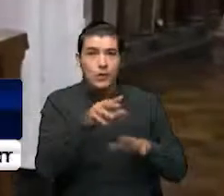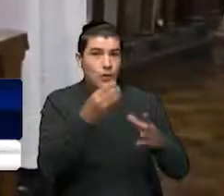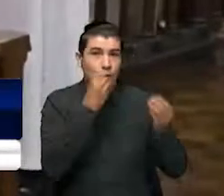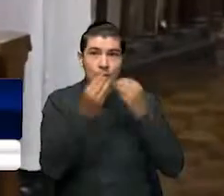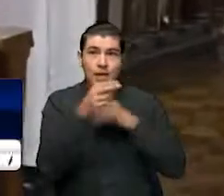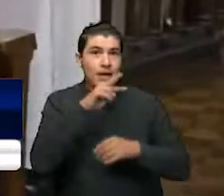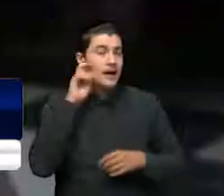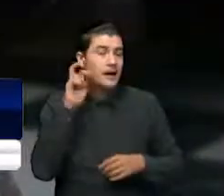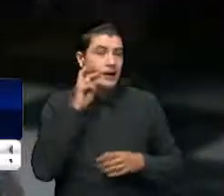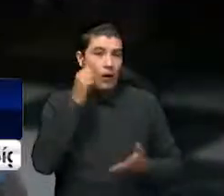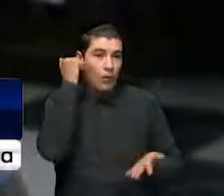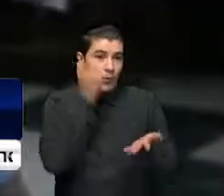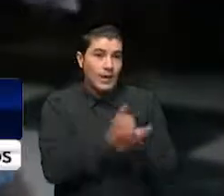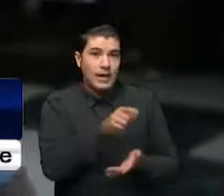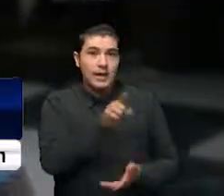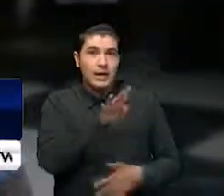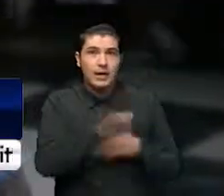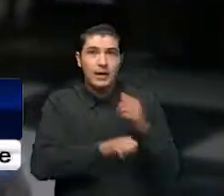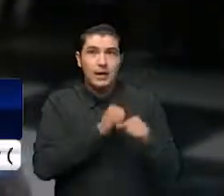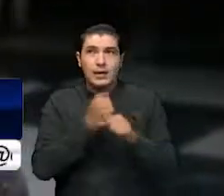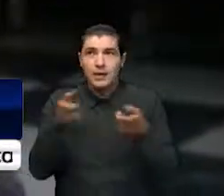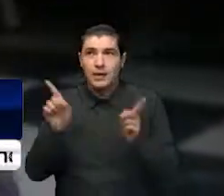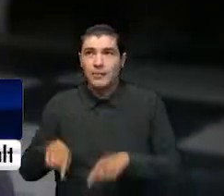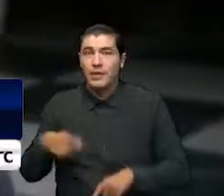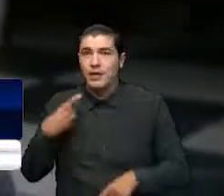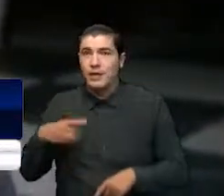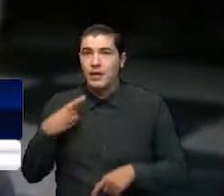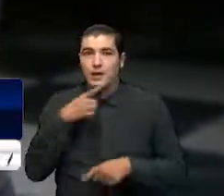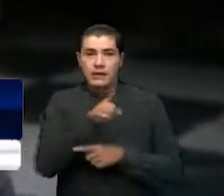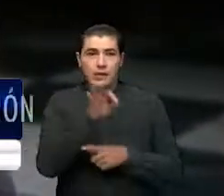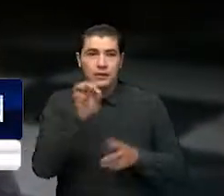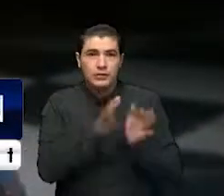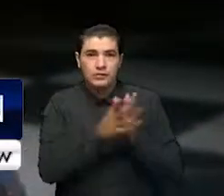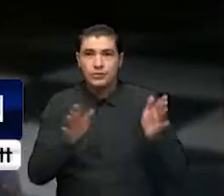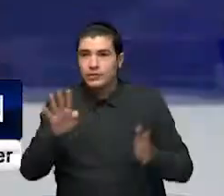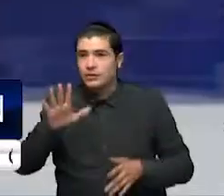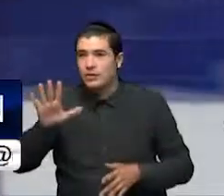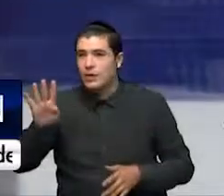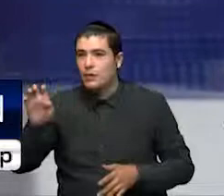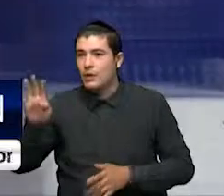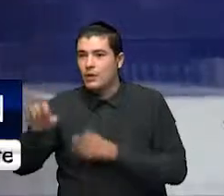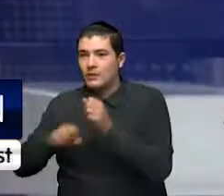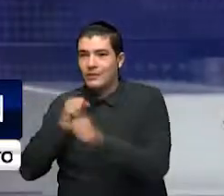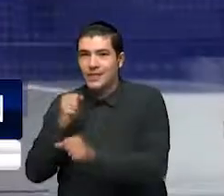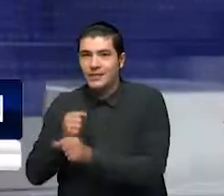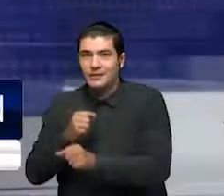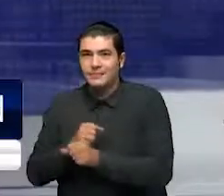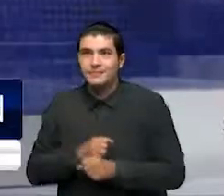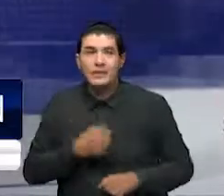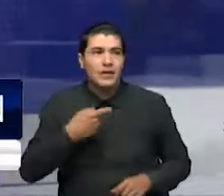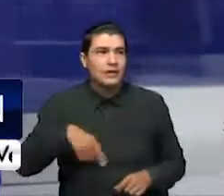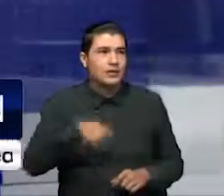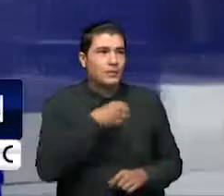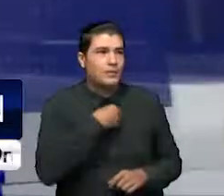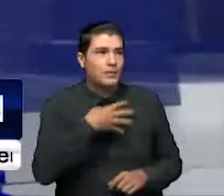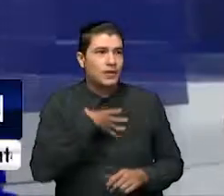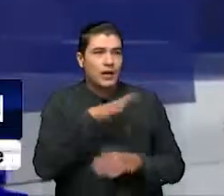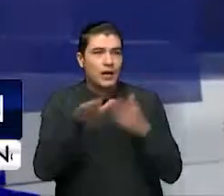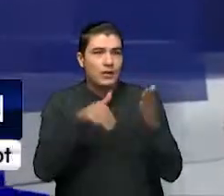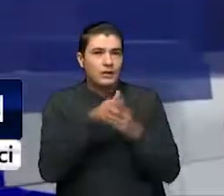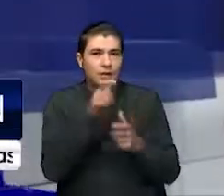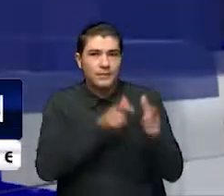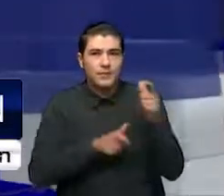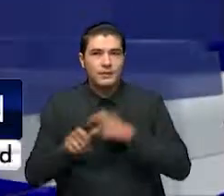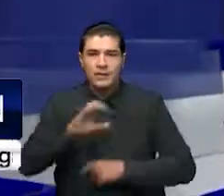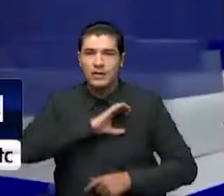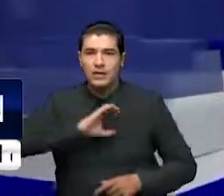obligatoria a partir de los 14 años y el ayuno de los 18 a los 59 años de edad. Que es la oportunidad para todos nosotros los cristianos